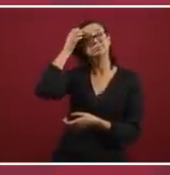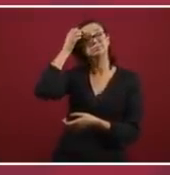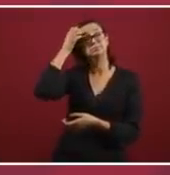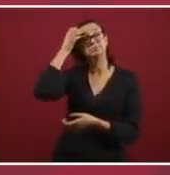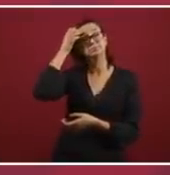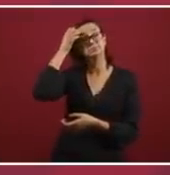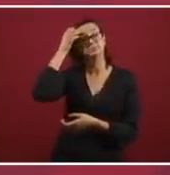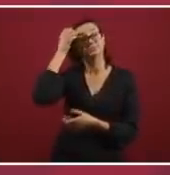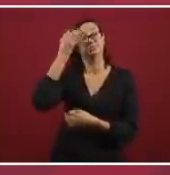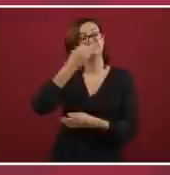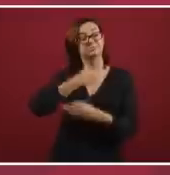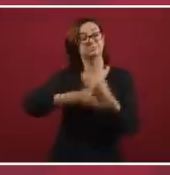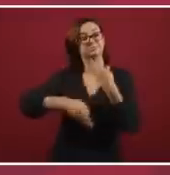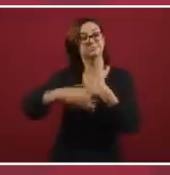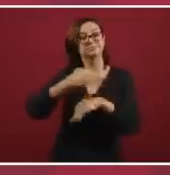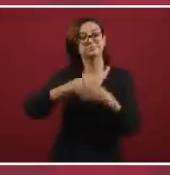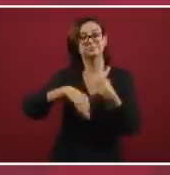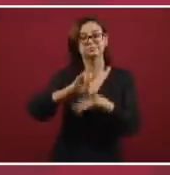farsa,